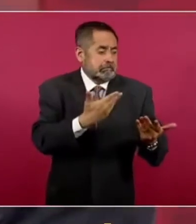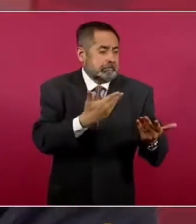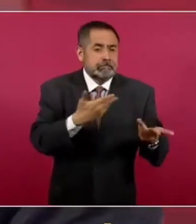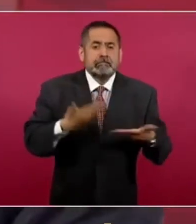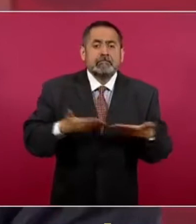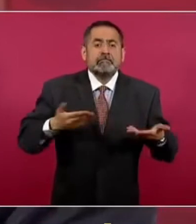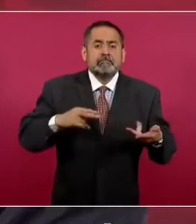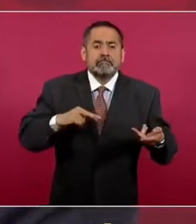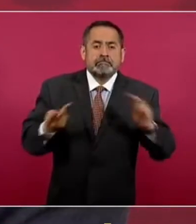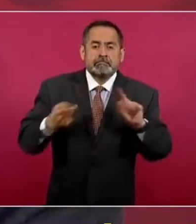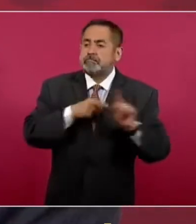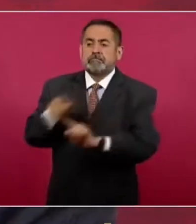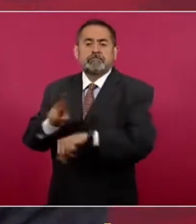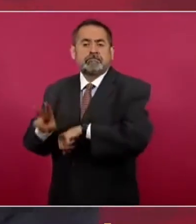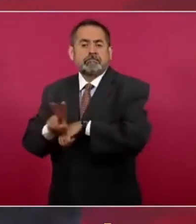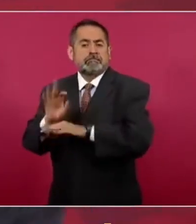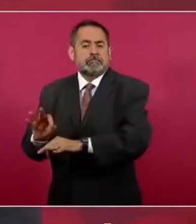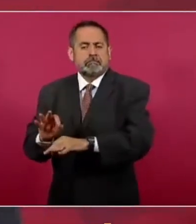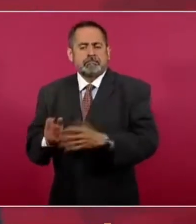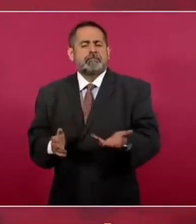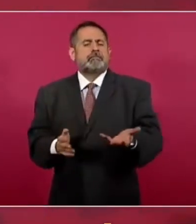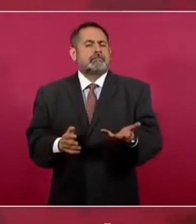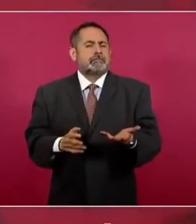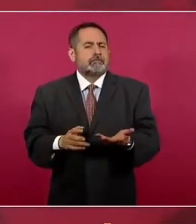¿Qué fue lo que prevaleció?